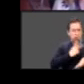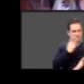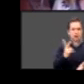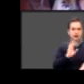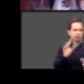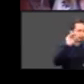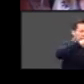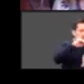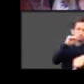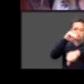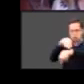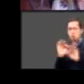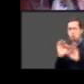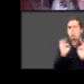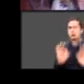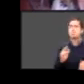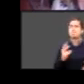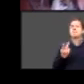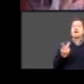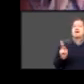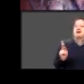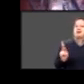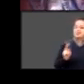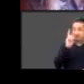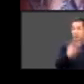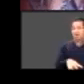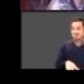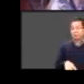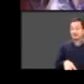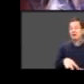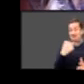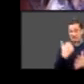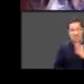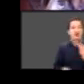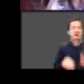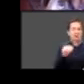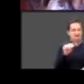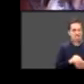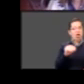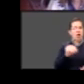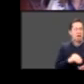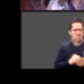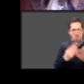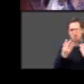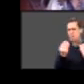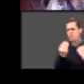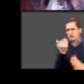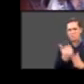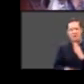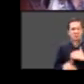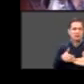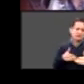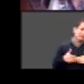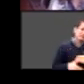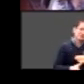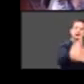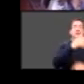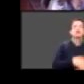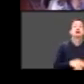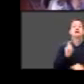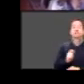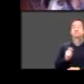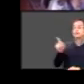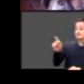mucho que caminar desde el interior del sistema de protección de derechos con todas las dependencias de la